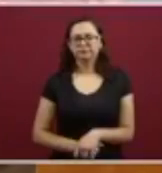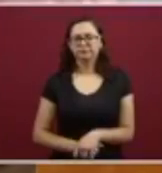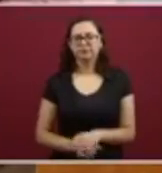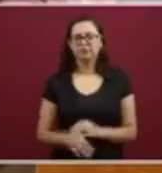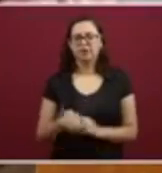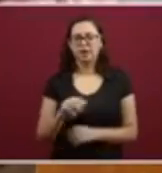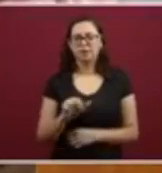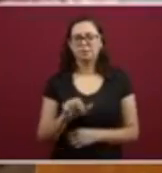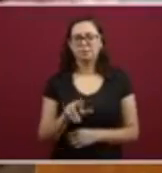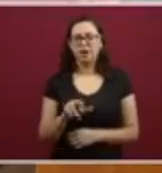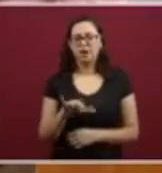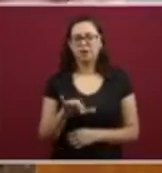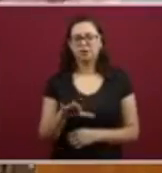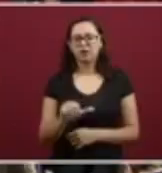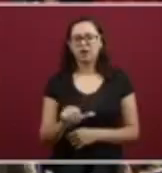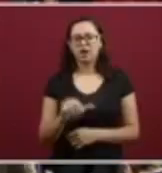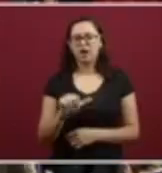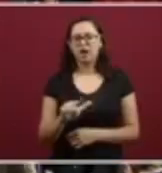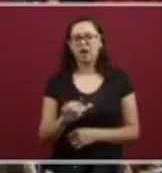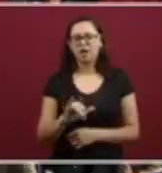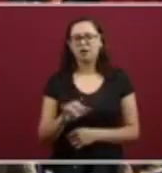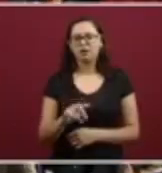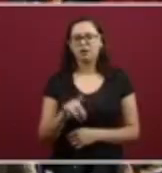María Alejandra Contreras Medina.